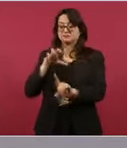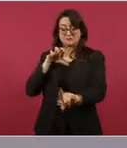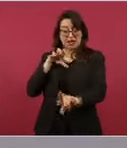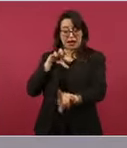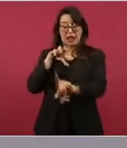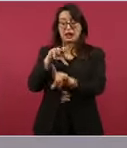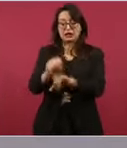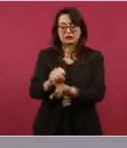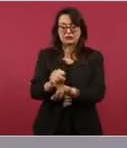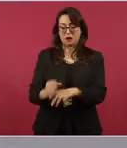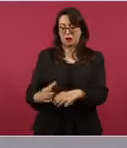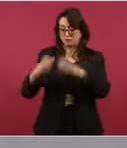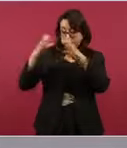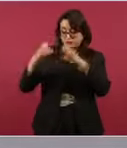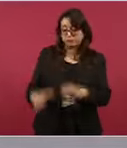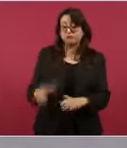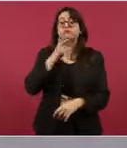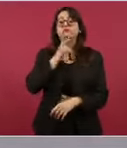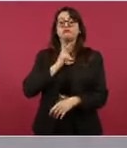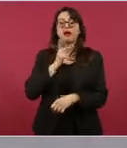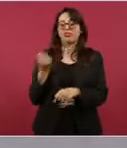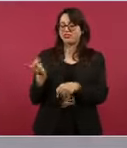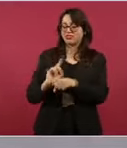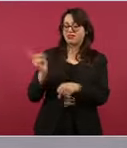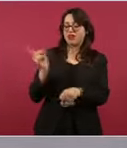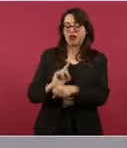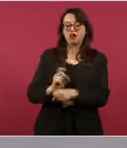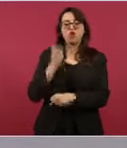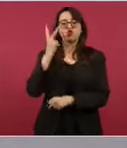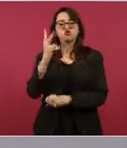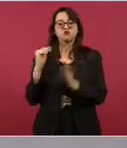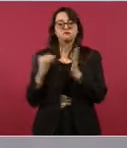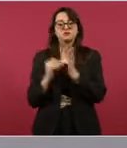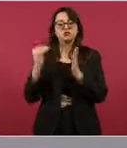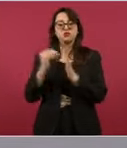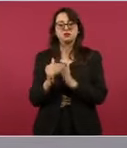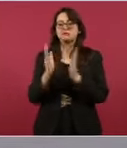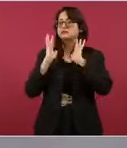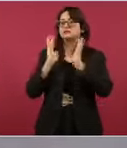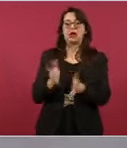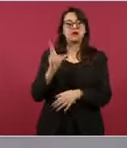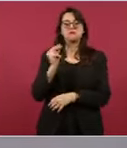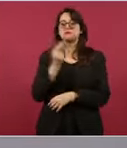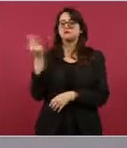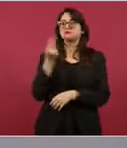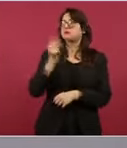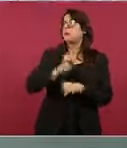diarios con los que lograremos nuestra autosuficiencia en combustibles.